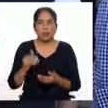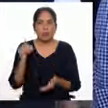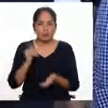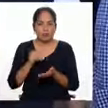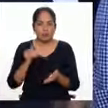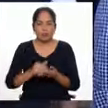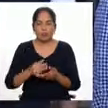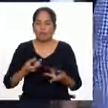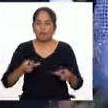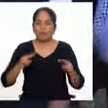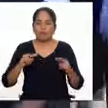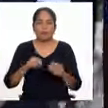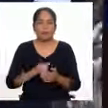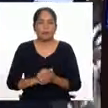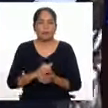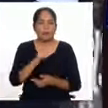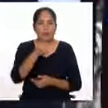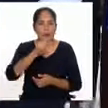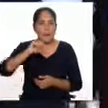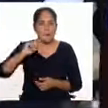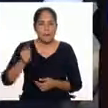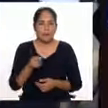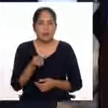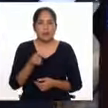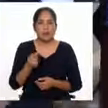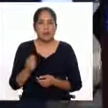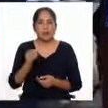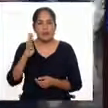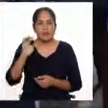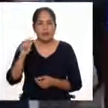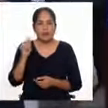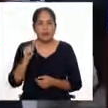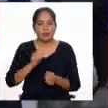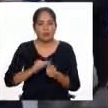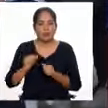10.000 becas, 18 a nivel nacional.